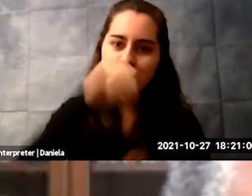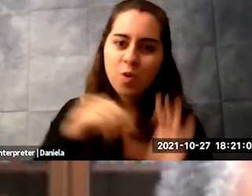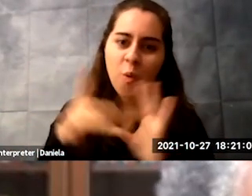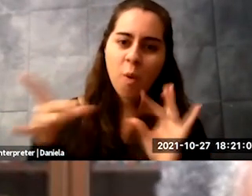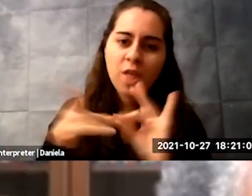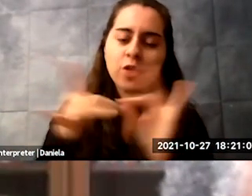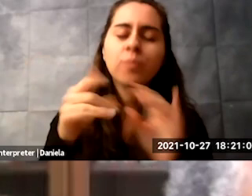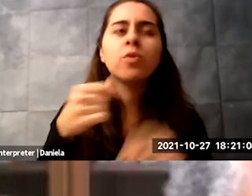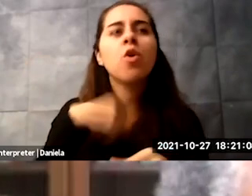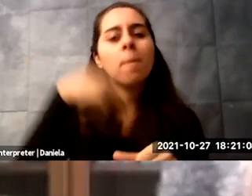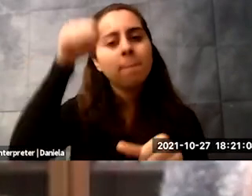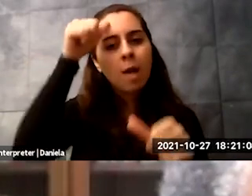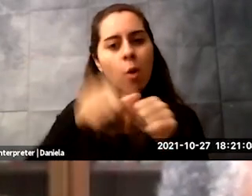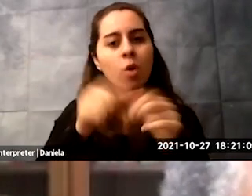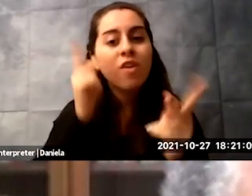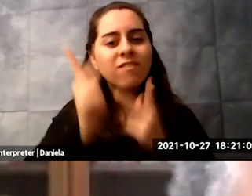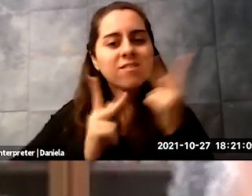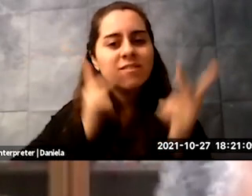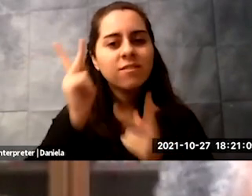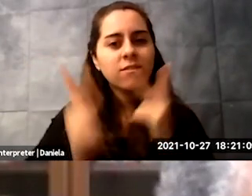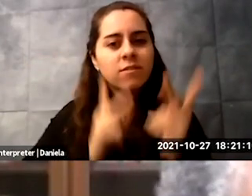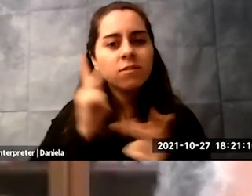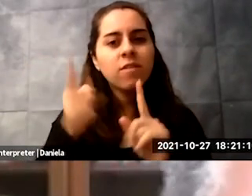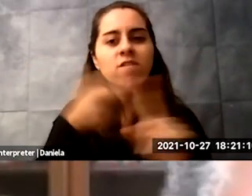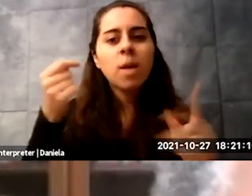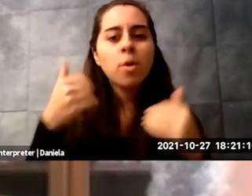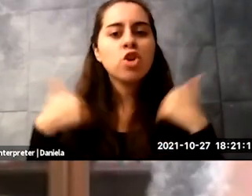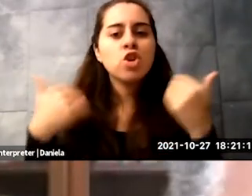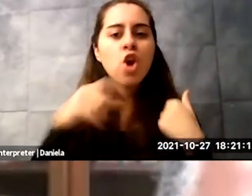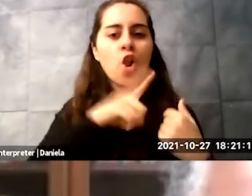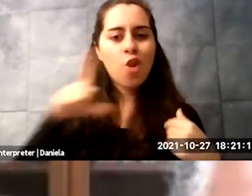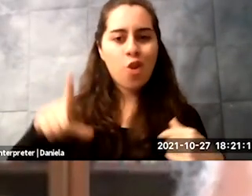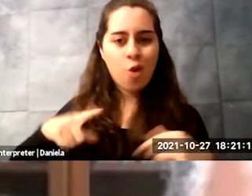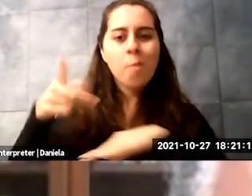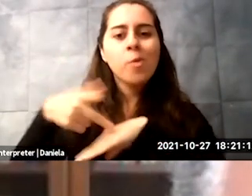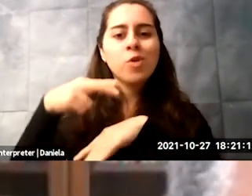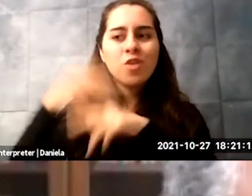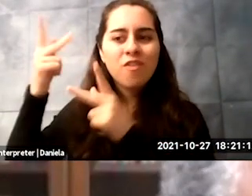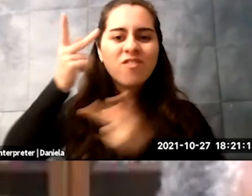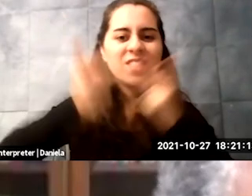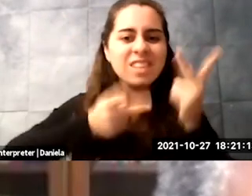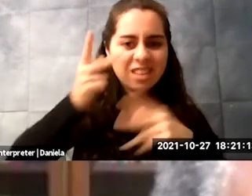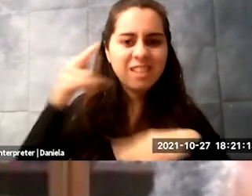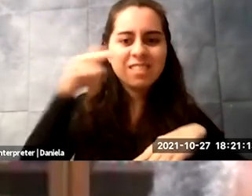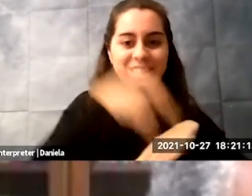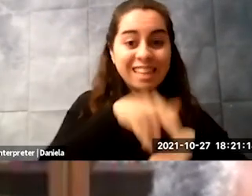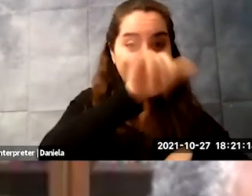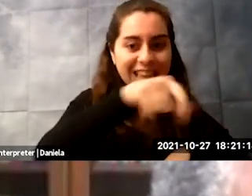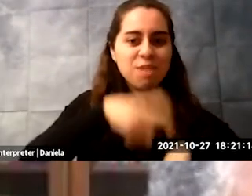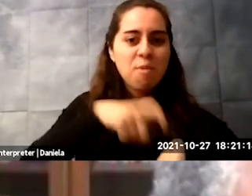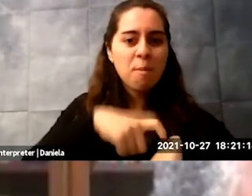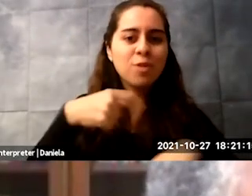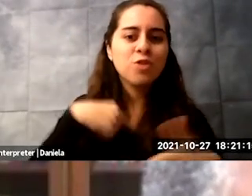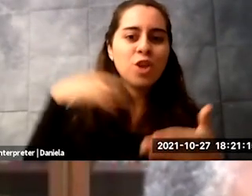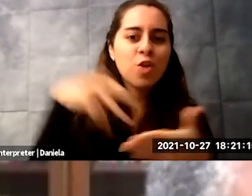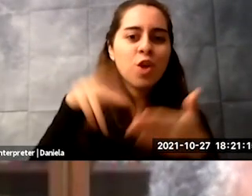la visita de algunos compañeros y compañeras de los John Lords a Puerto Rico. Yo era estudiante universitaria en esa época y